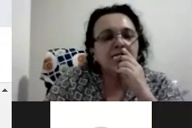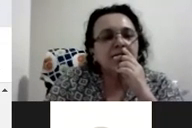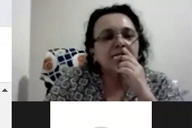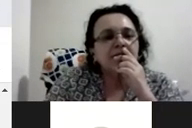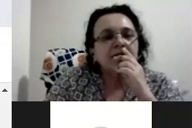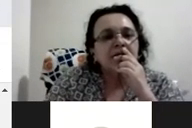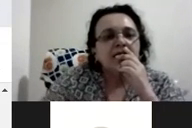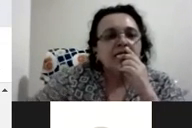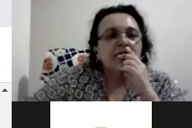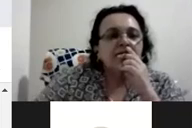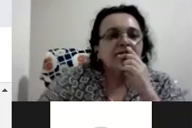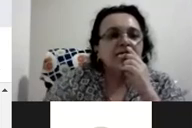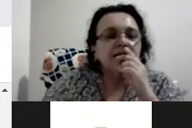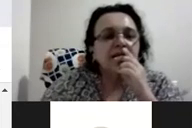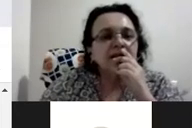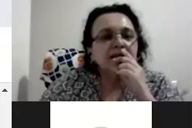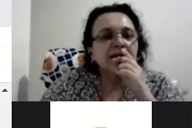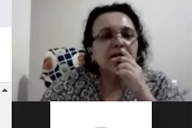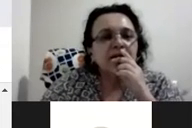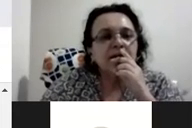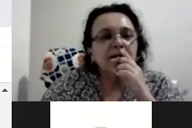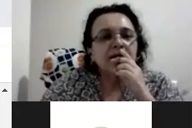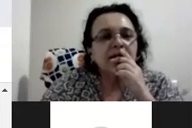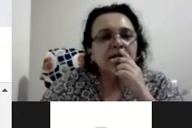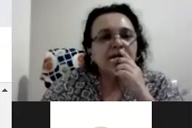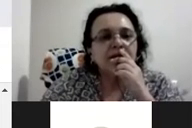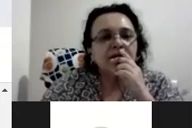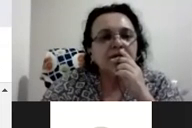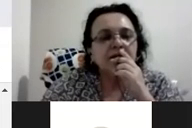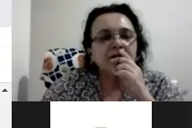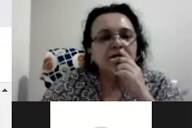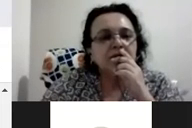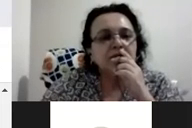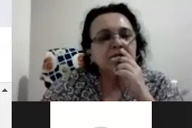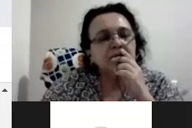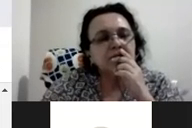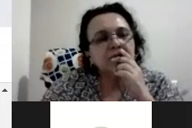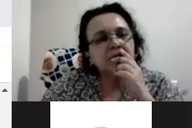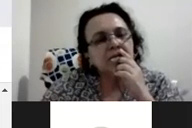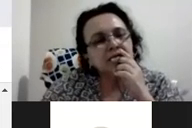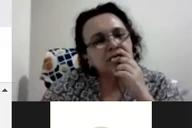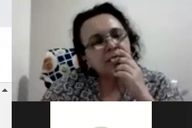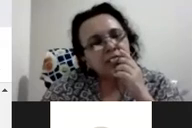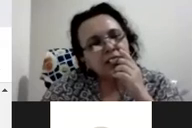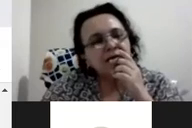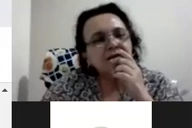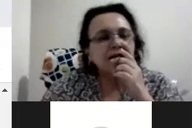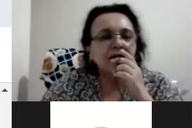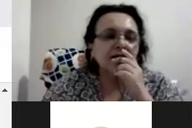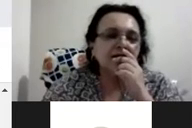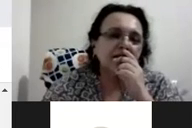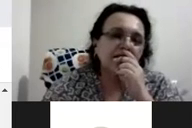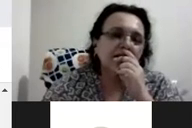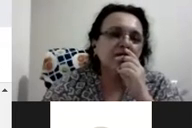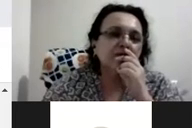Maybe, ¿verdad? Fíjese que este, I will leave around the end of June, se podría decir